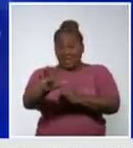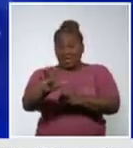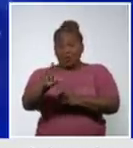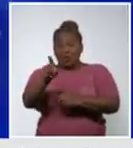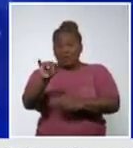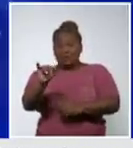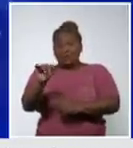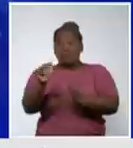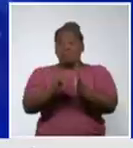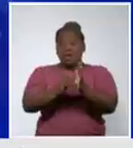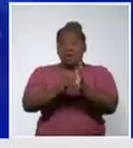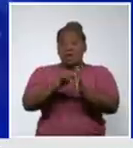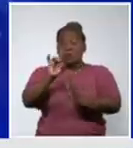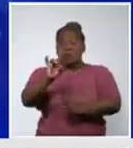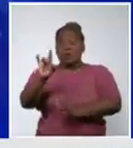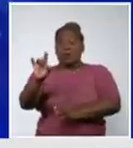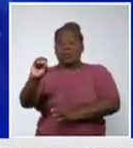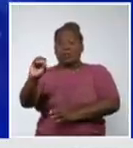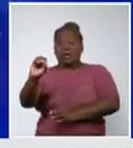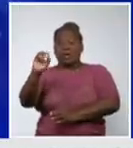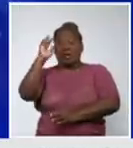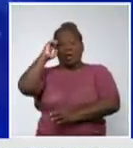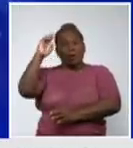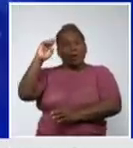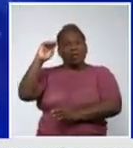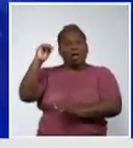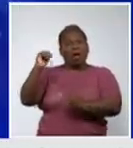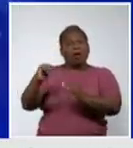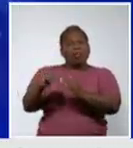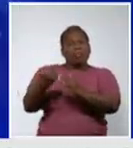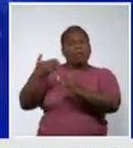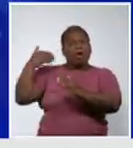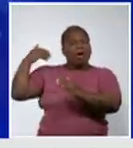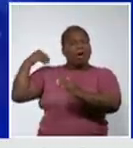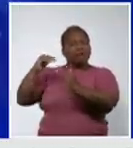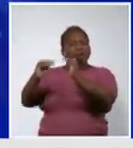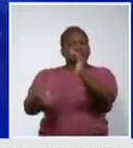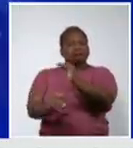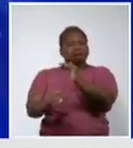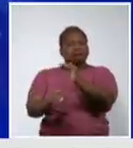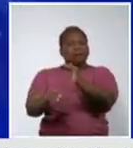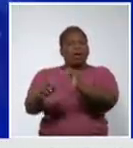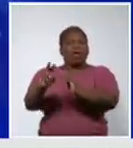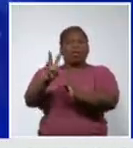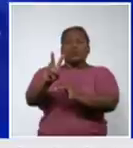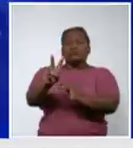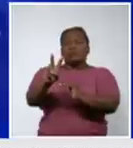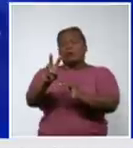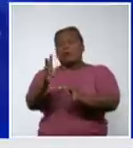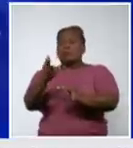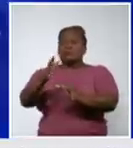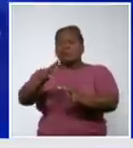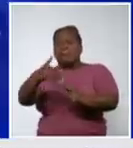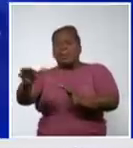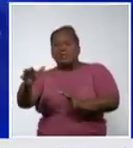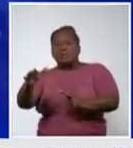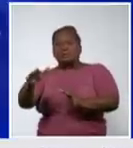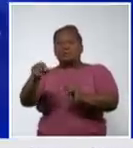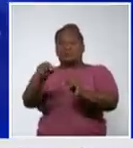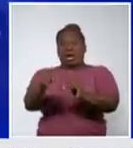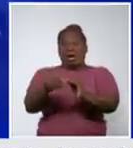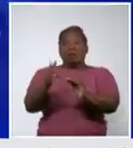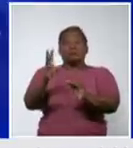516.990. ¿Se acuerdan que habíamos mantenido unos días por debajo? Llegamos a tener creo que 200 y pico mil un día, pero ya ayer una cifra